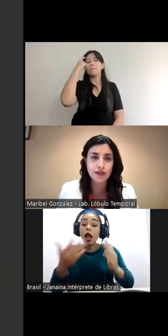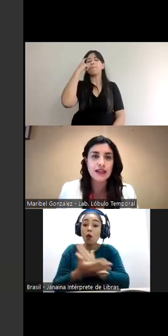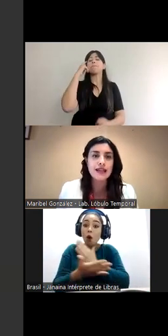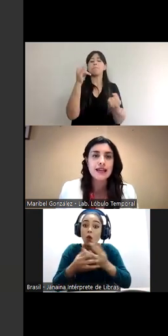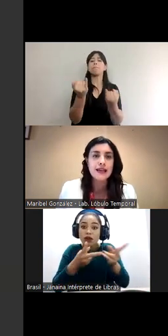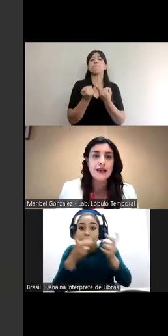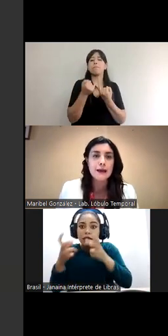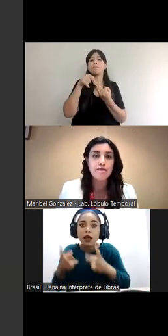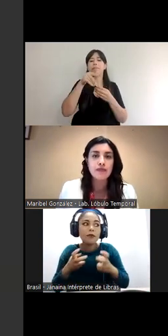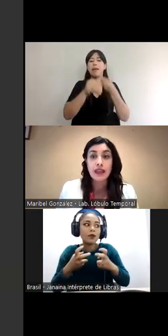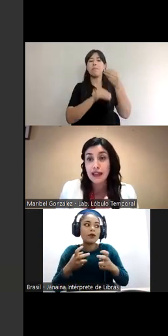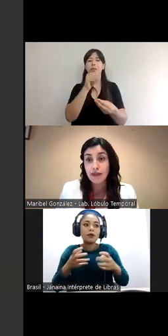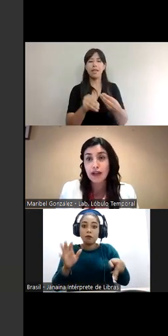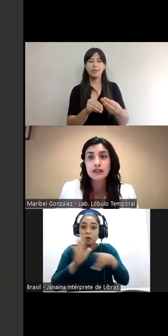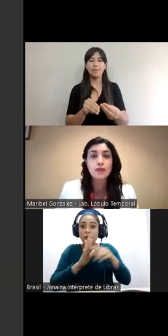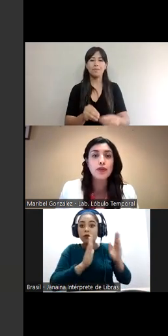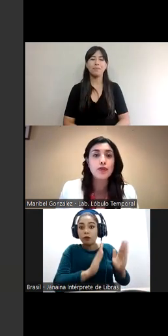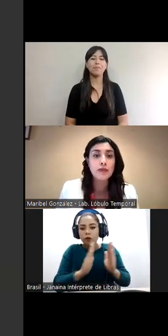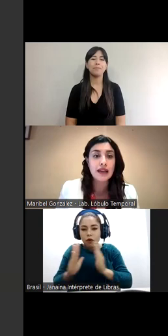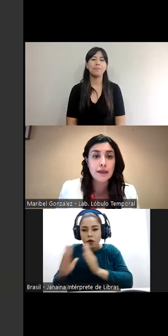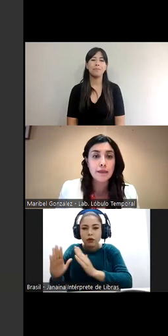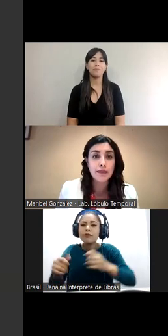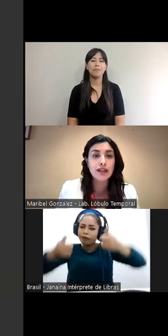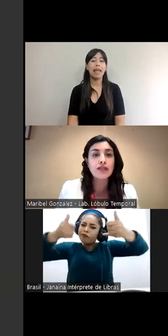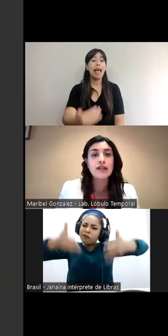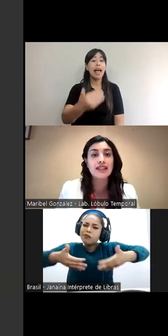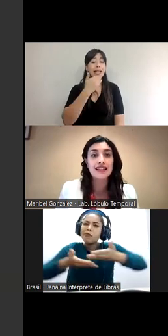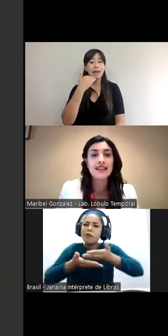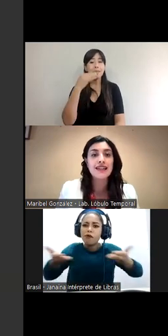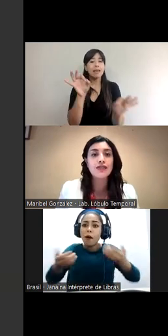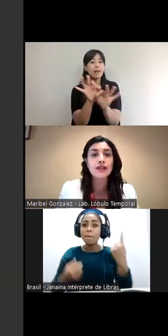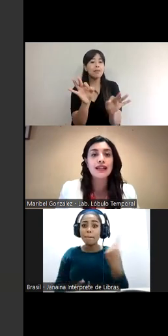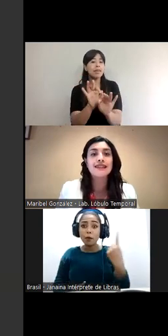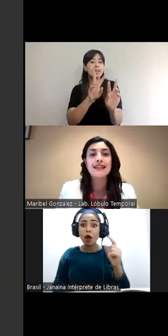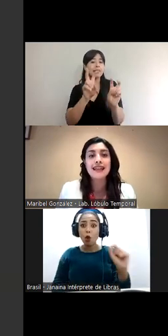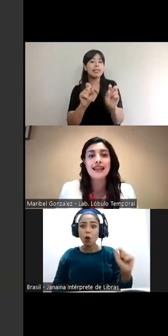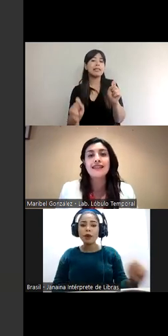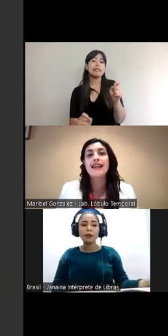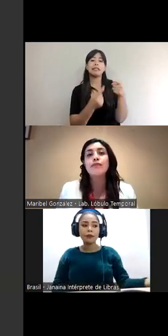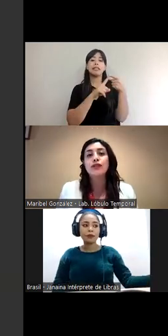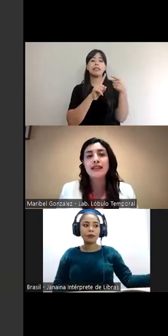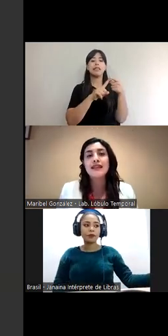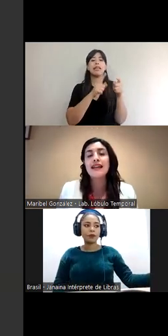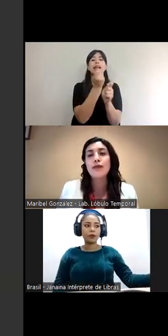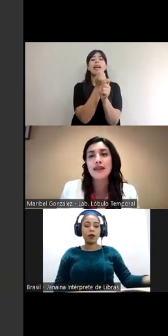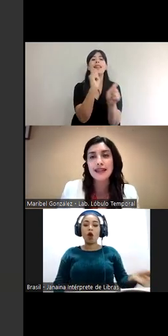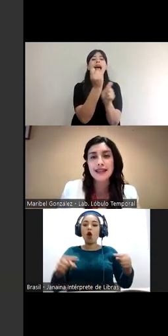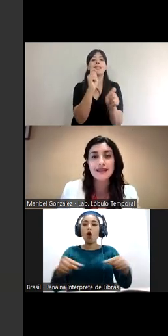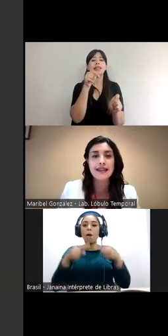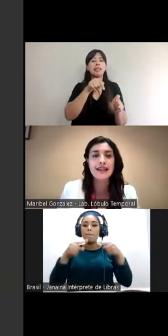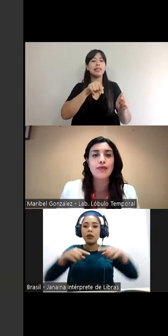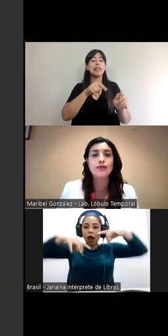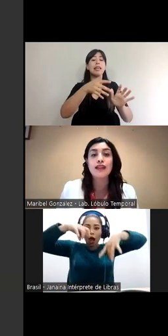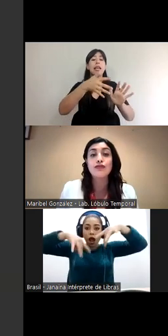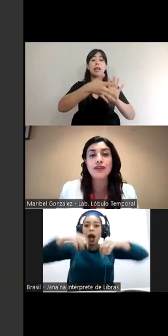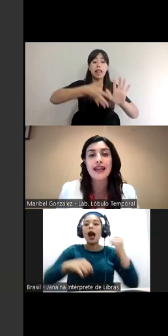proceso. Les voy a contar un poco primero lo que tiene que ver con el taller de la importancia de la lengua de señas